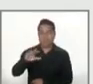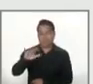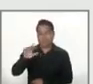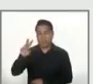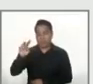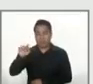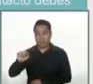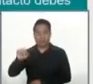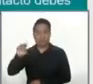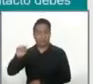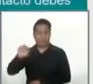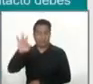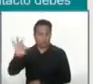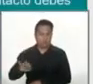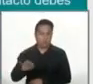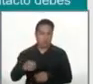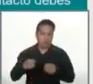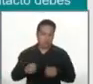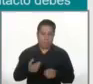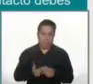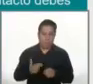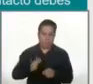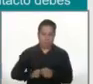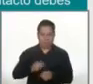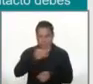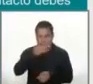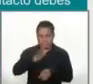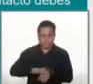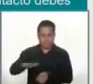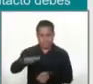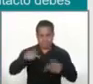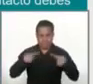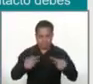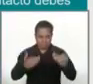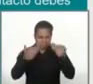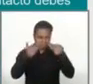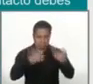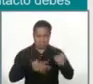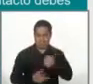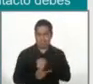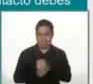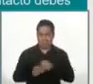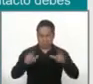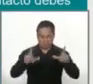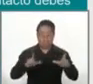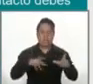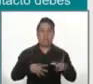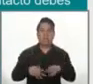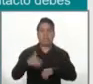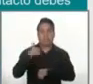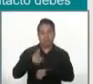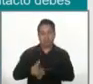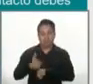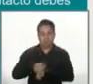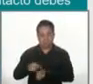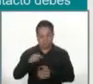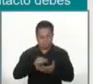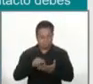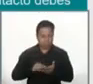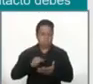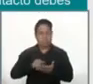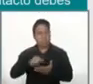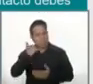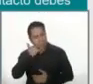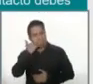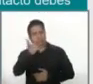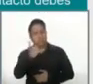52.9%. Recordamos a toda la población que en la pantalla pueden observar los teléfonos a los cuales se pueden comunicar